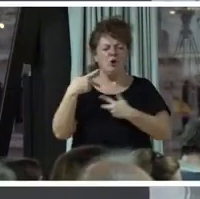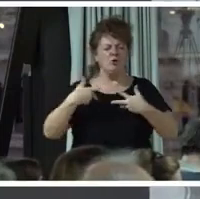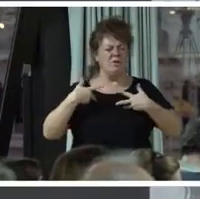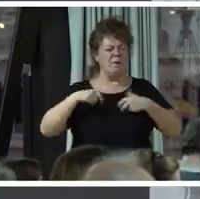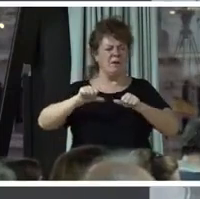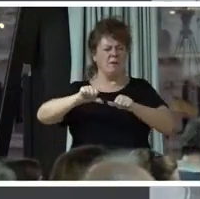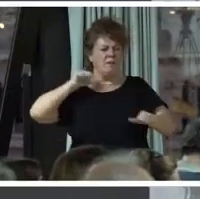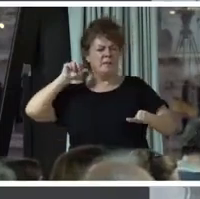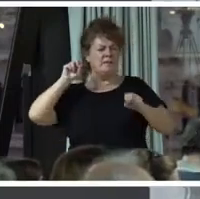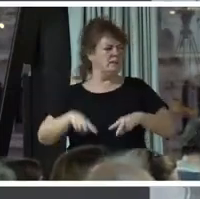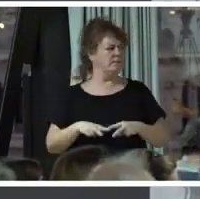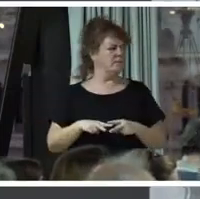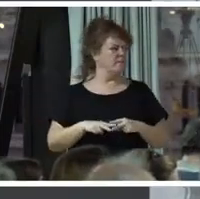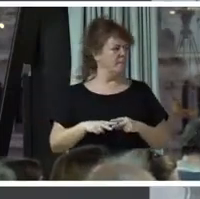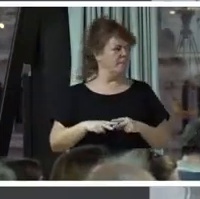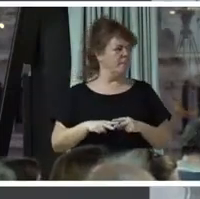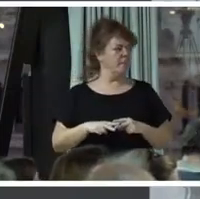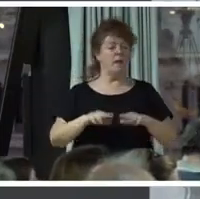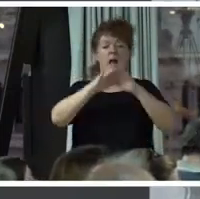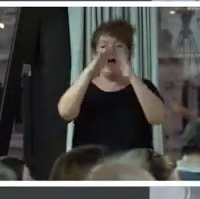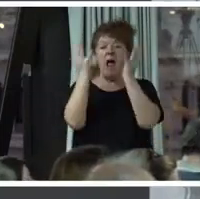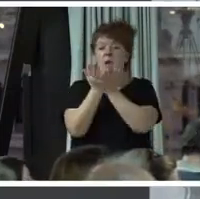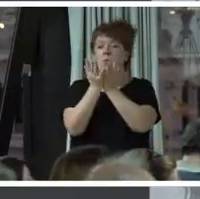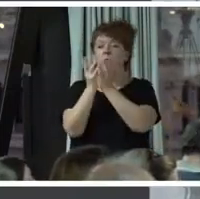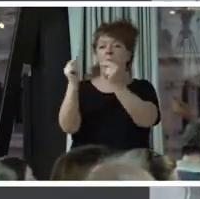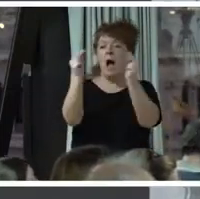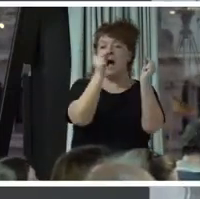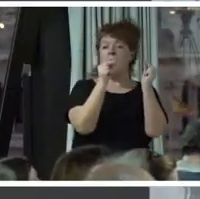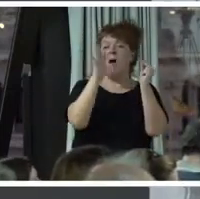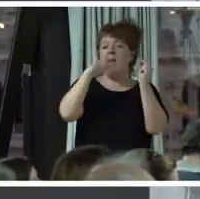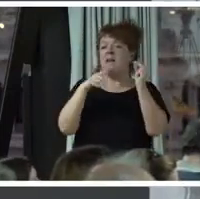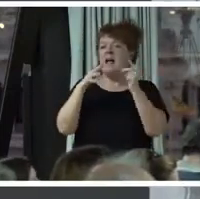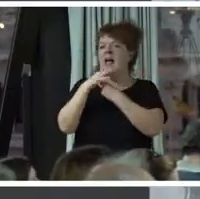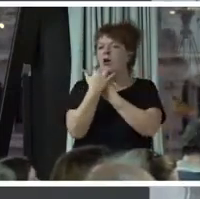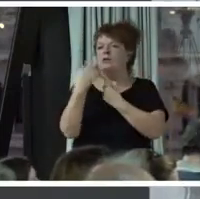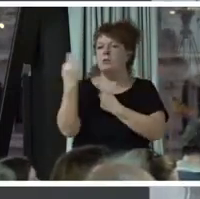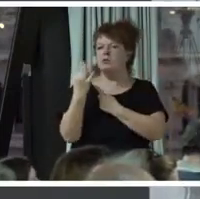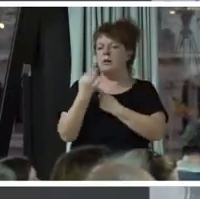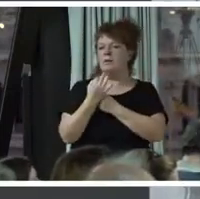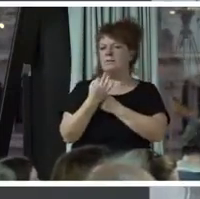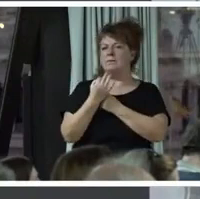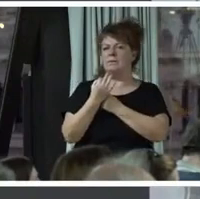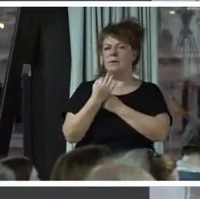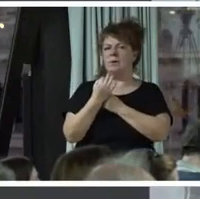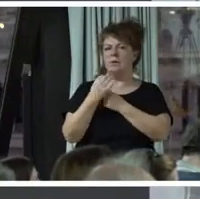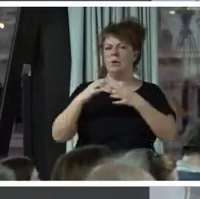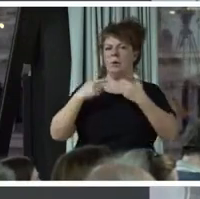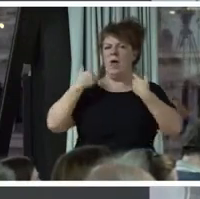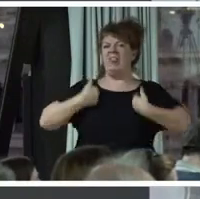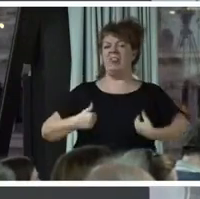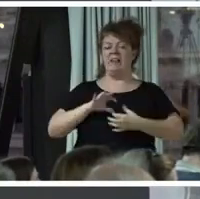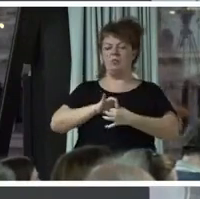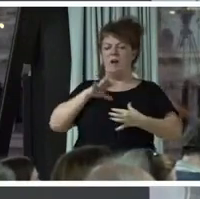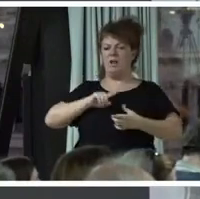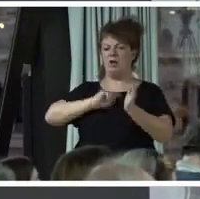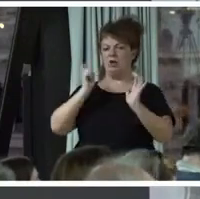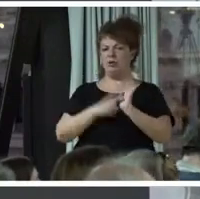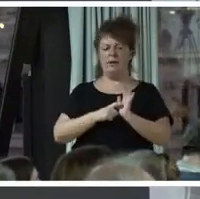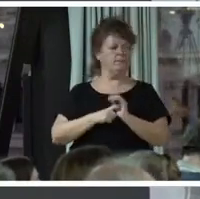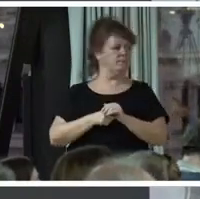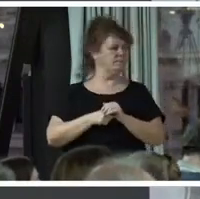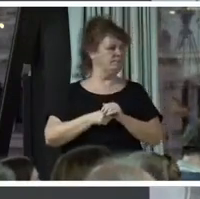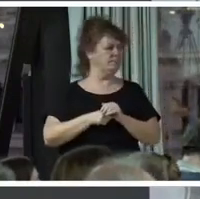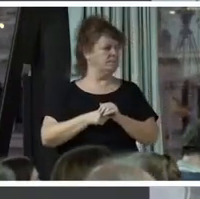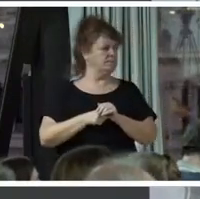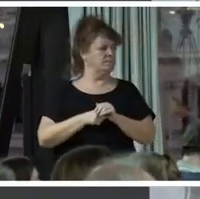sin precedentes que el mundo hable de esta cuestión lo que nos encontramos es por un lado una deshumanización Total no sé si